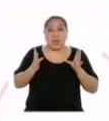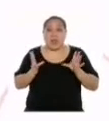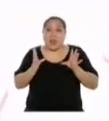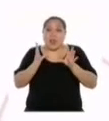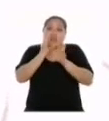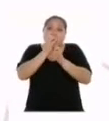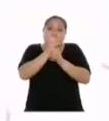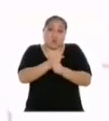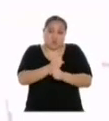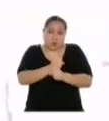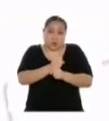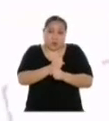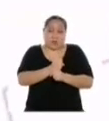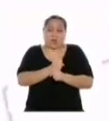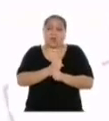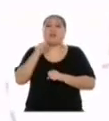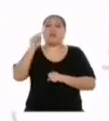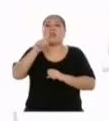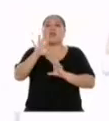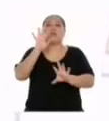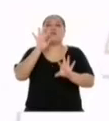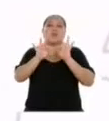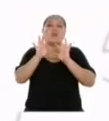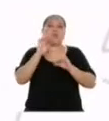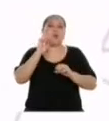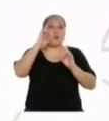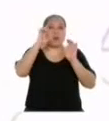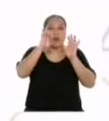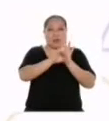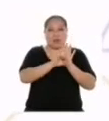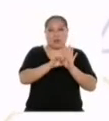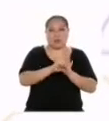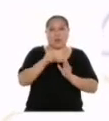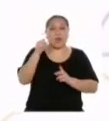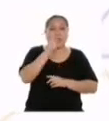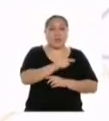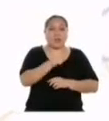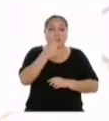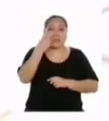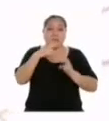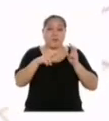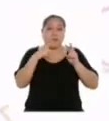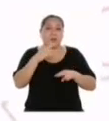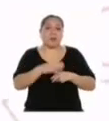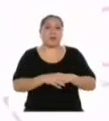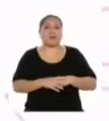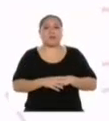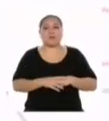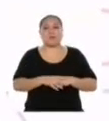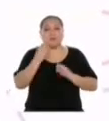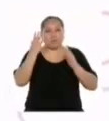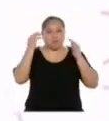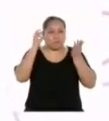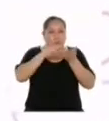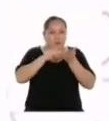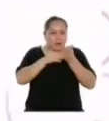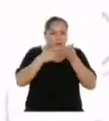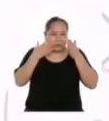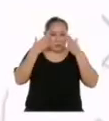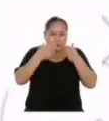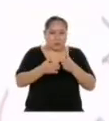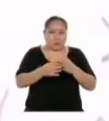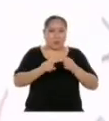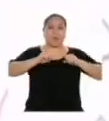resumir los hallazgos de sus encuestados. Por ejemplo, aquí se nota una preferencia más marcada por